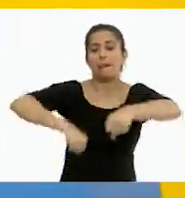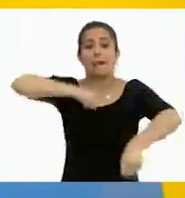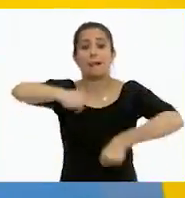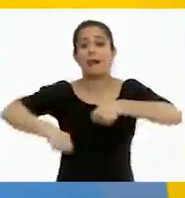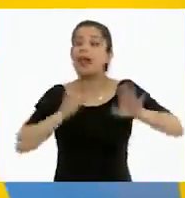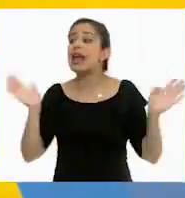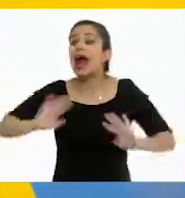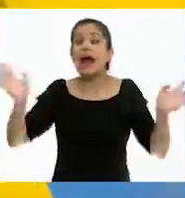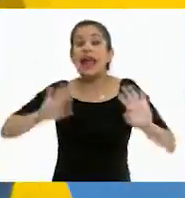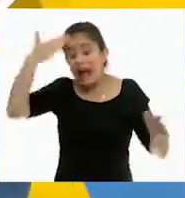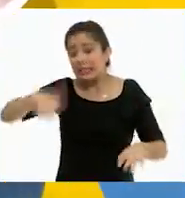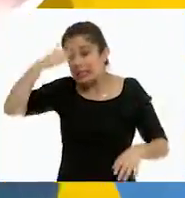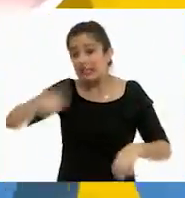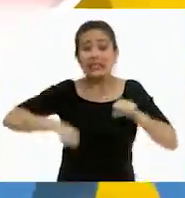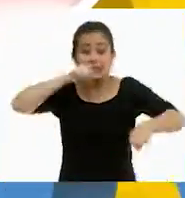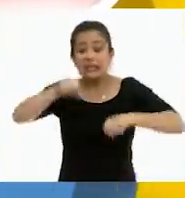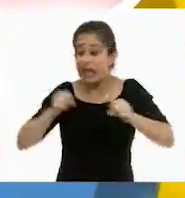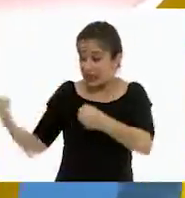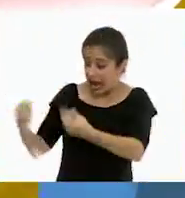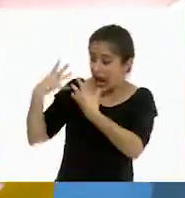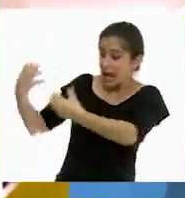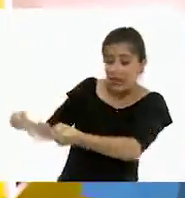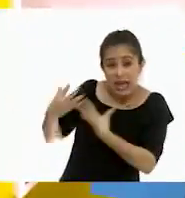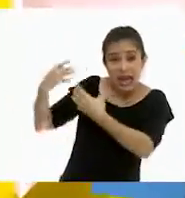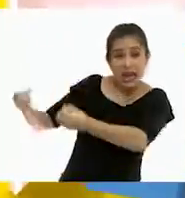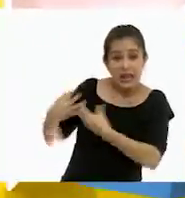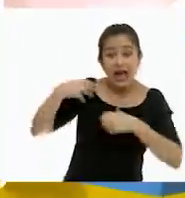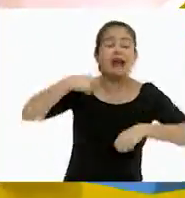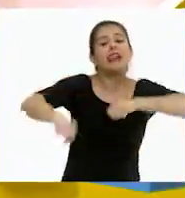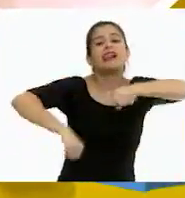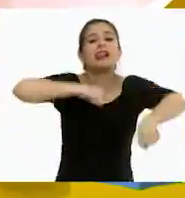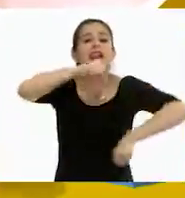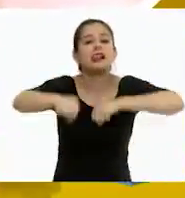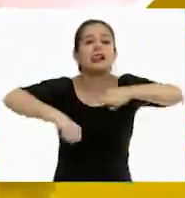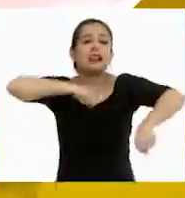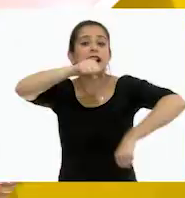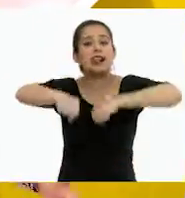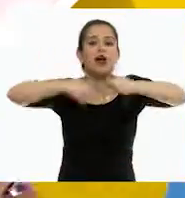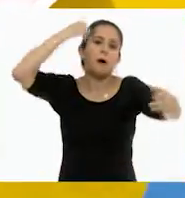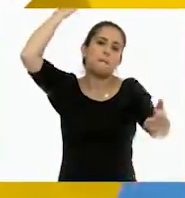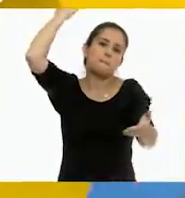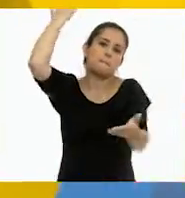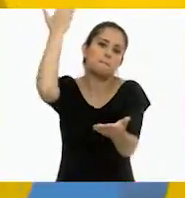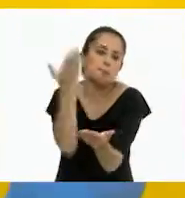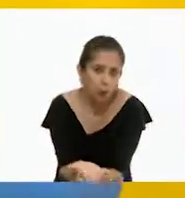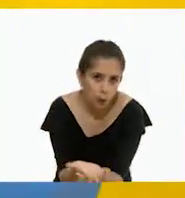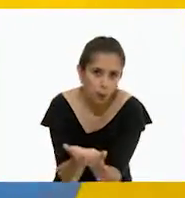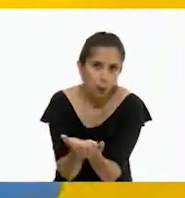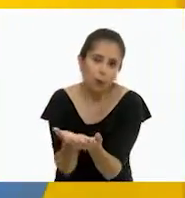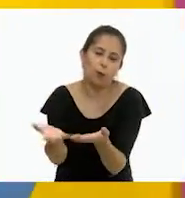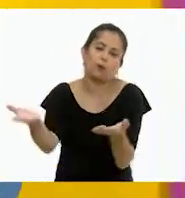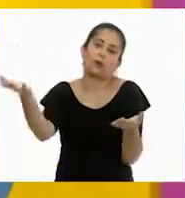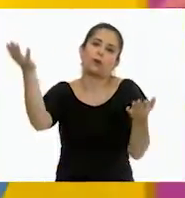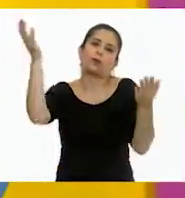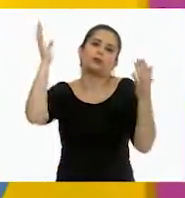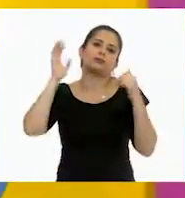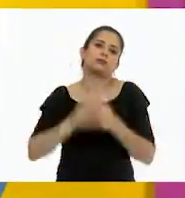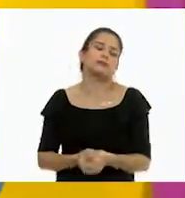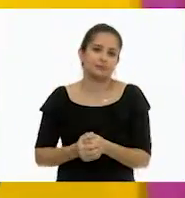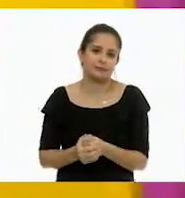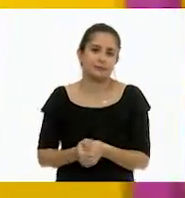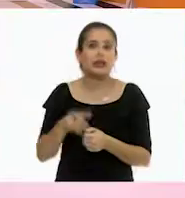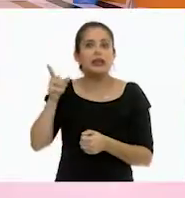dije, ya sé, suéltame. Me soltó y obviamente me fui a estampar ahí con un carro. Y